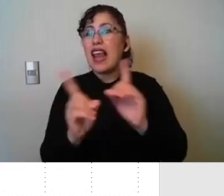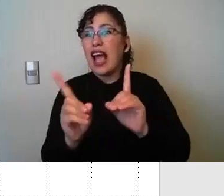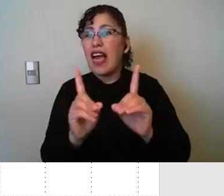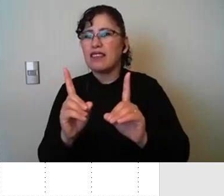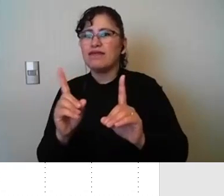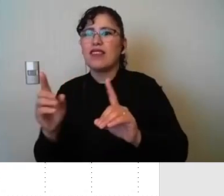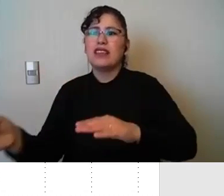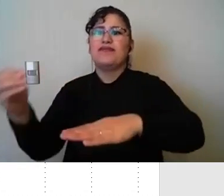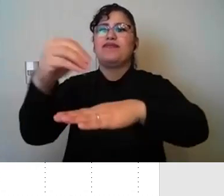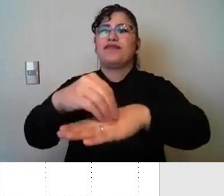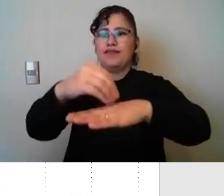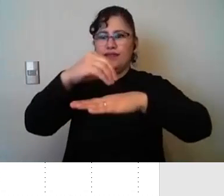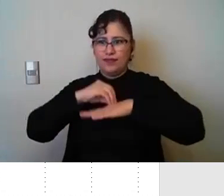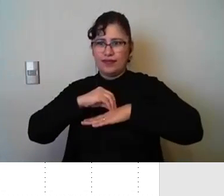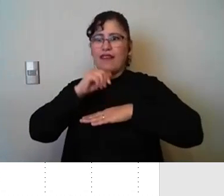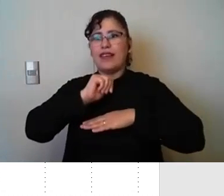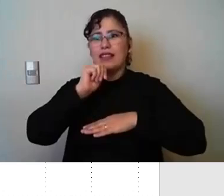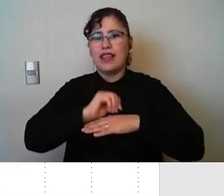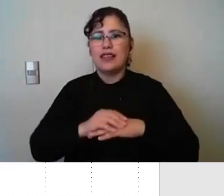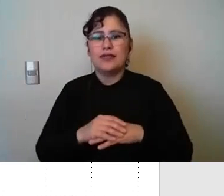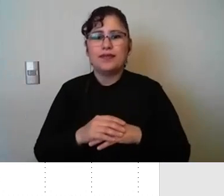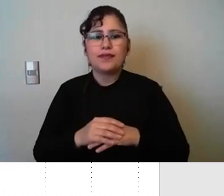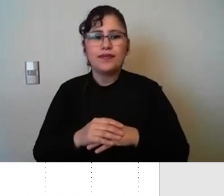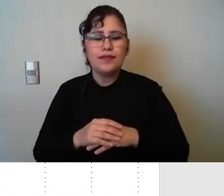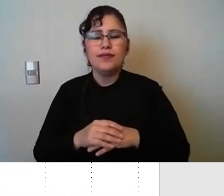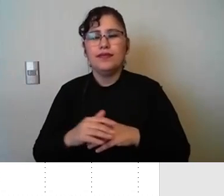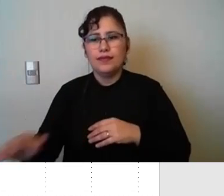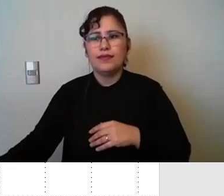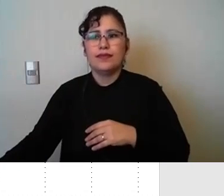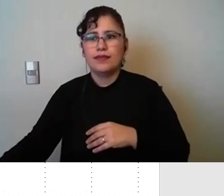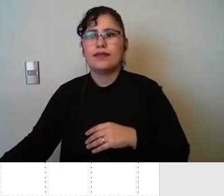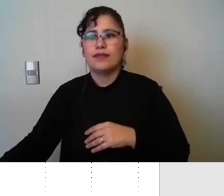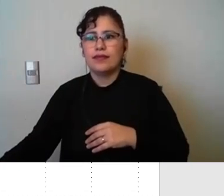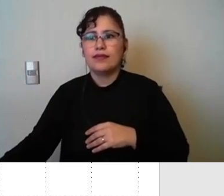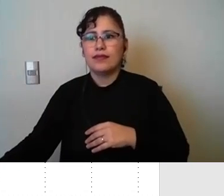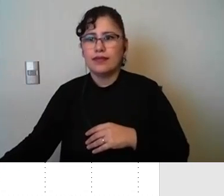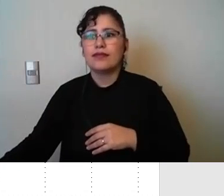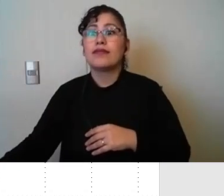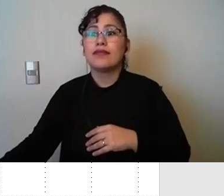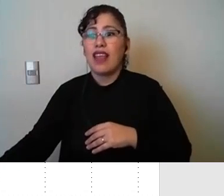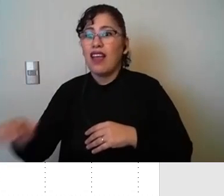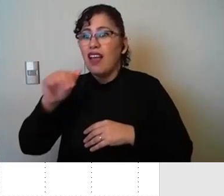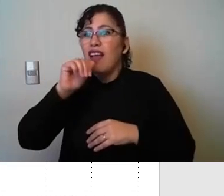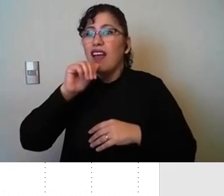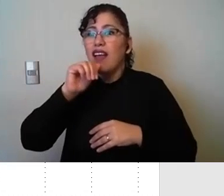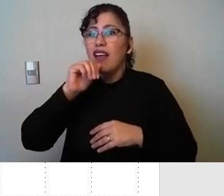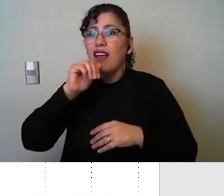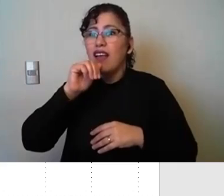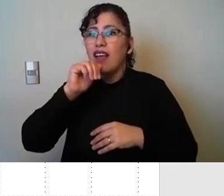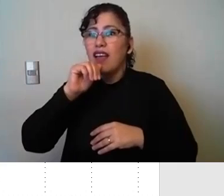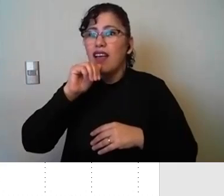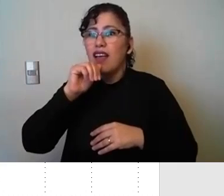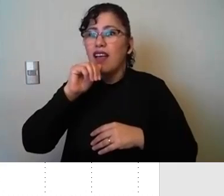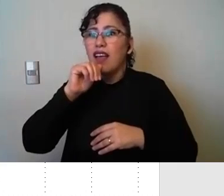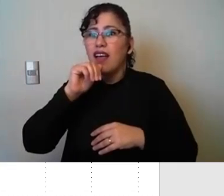la delegada se me olvidó, doña Constanza, ¿puede ser? ¿Sí? Sí, Constanza. Ya, para que